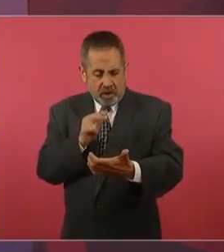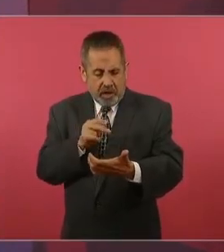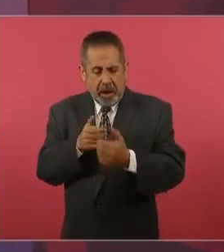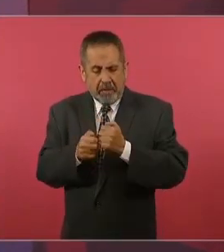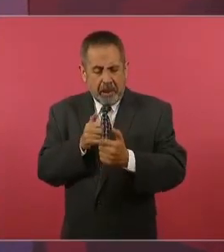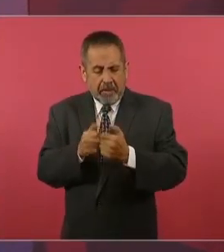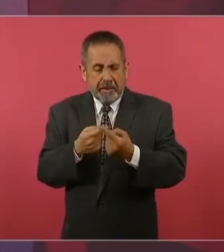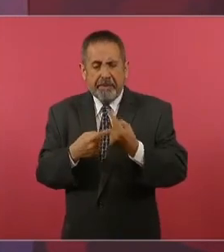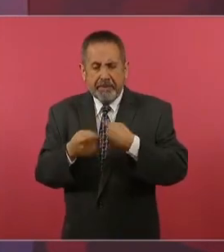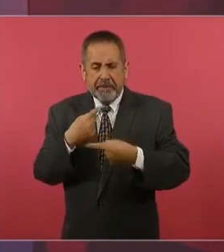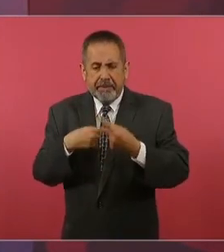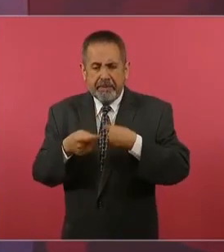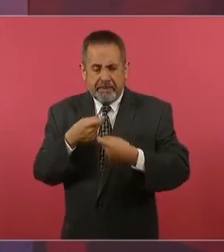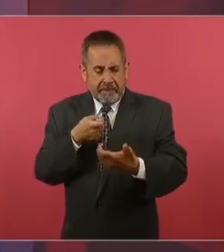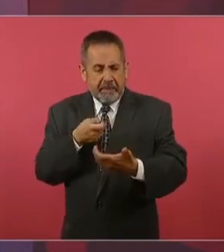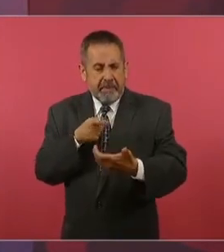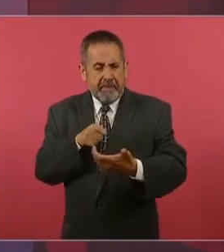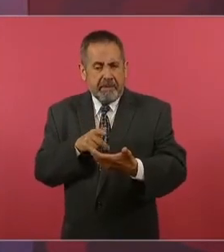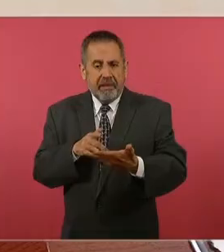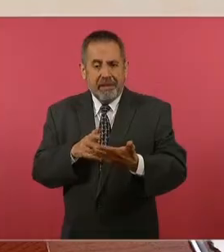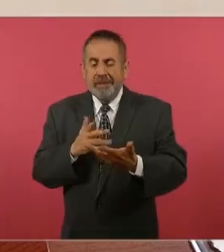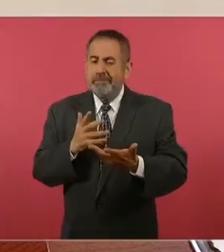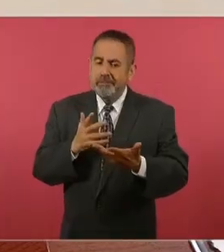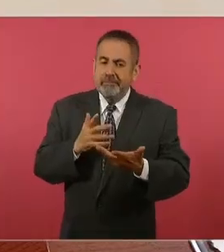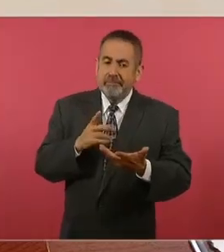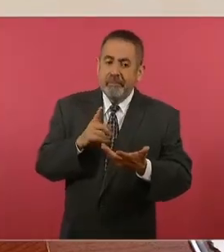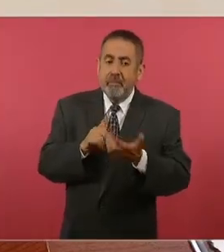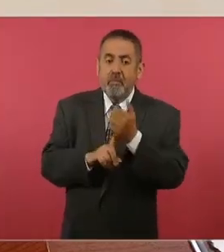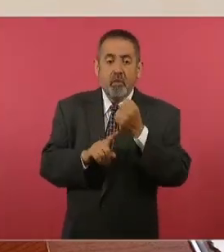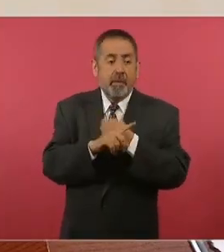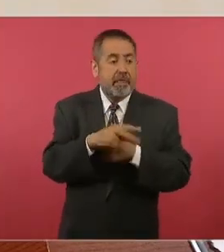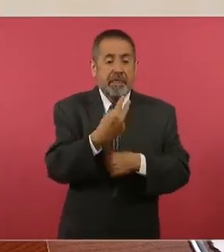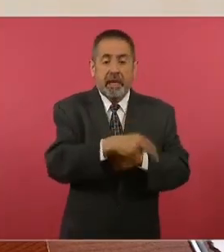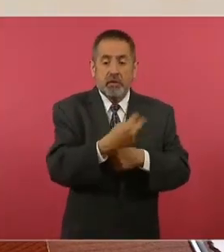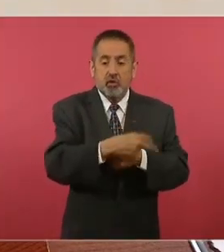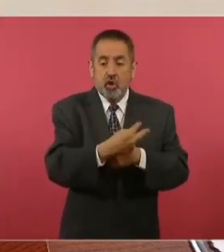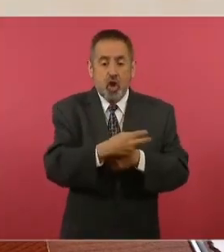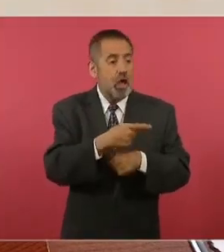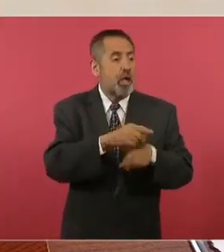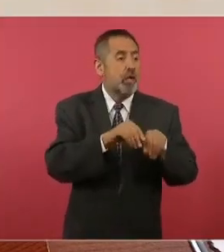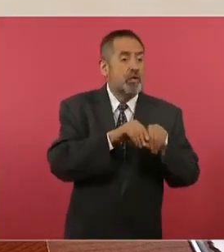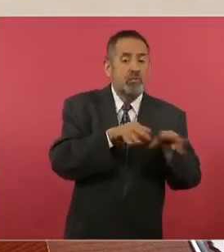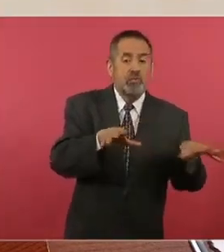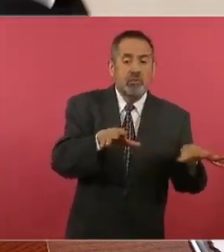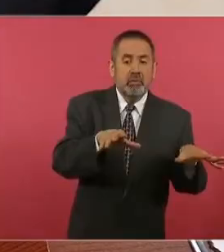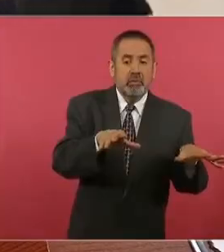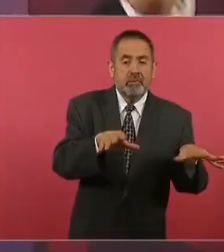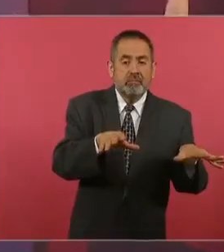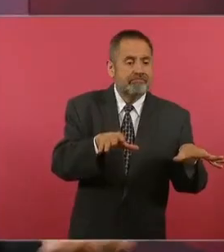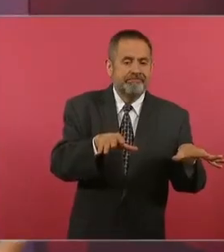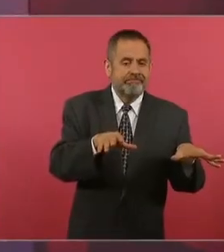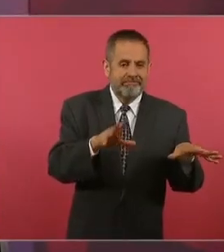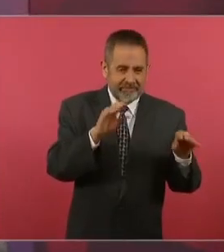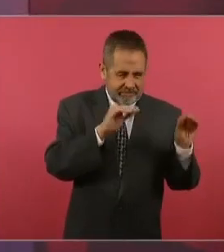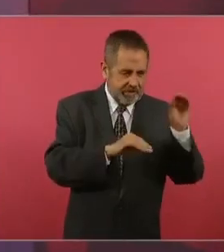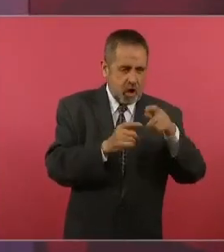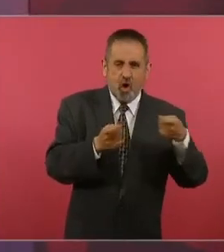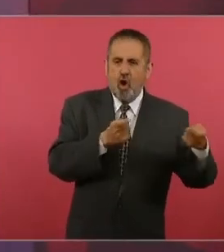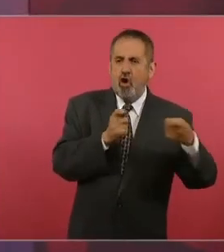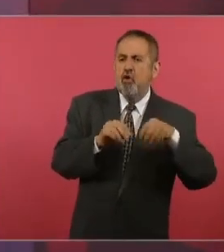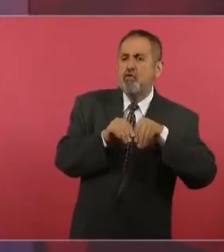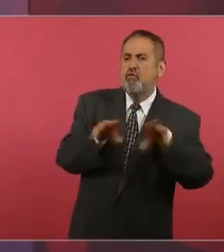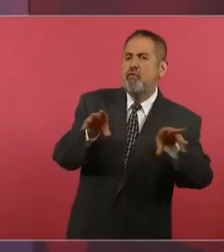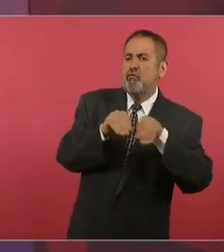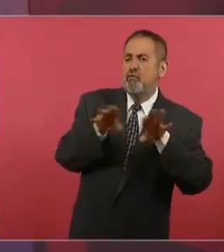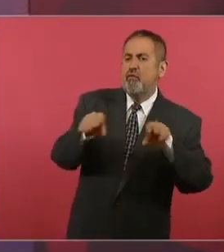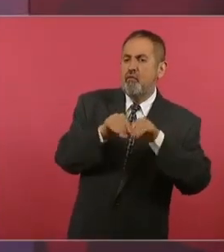interactuar. Y el problema en una televisora es que hay una estructura de control